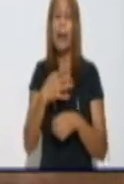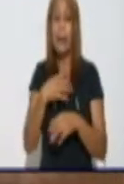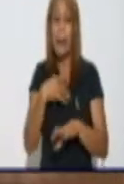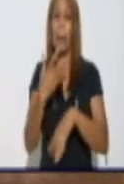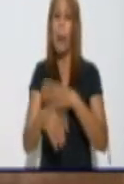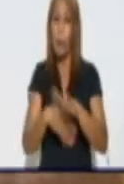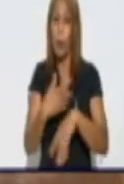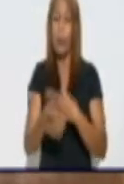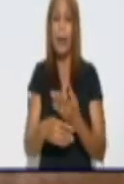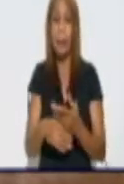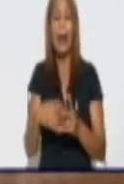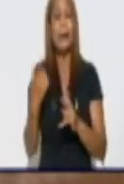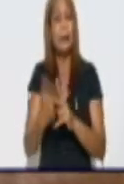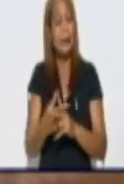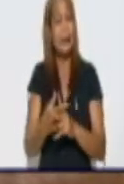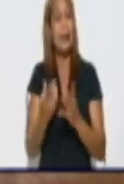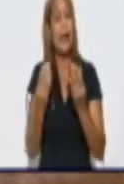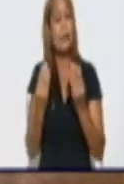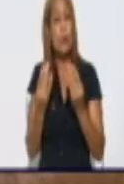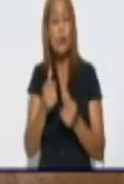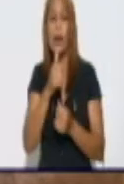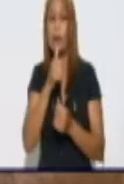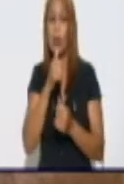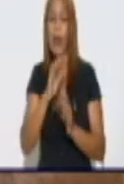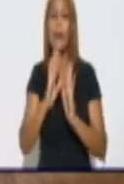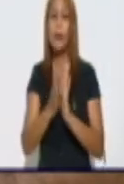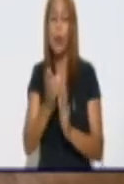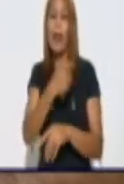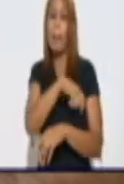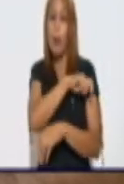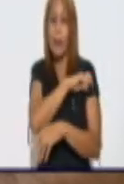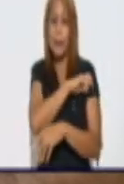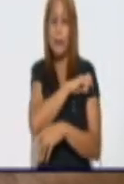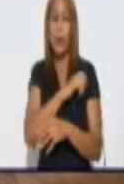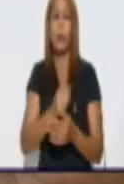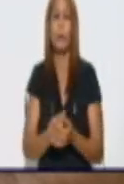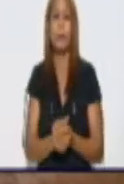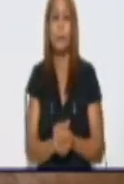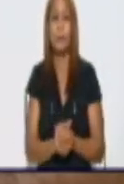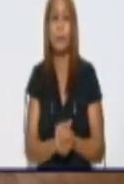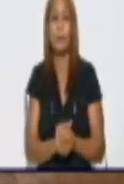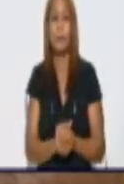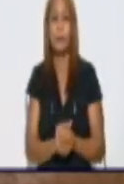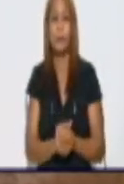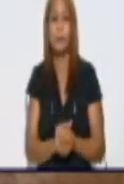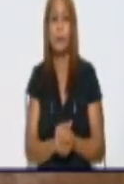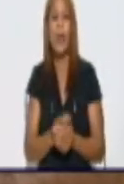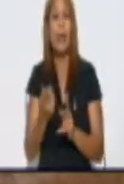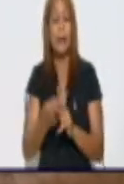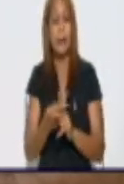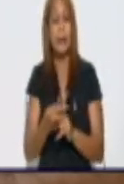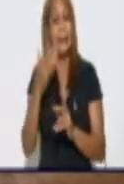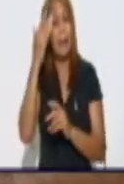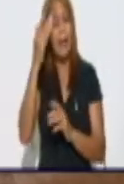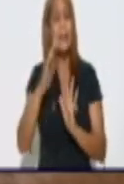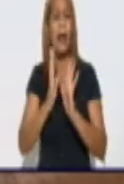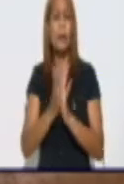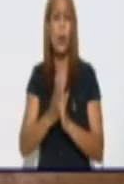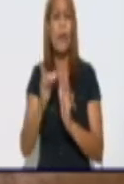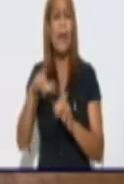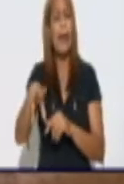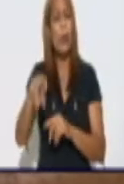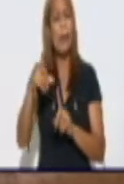de la población. Solamente tenemos 60 solicitudes registradas a través de esta plataforma, a los cuales se le ha estado brindando